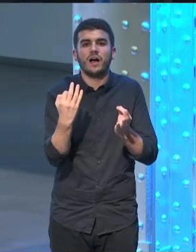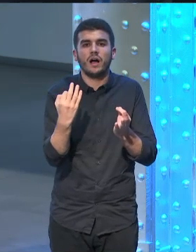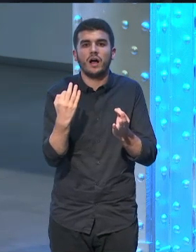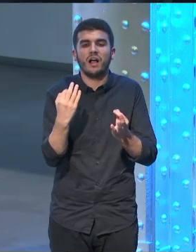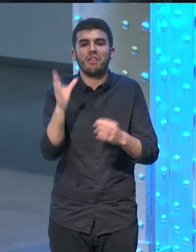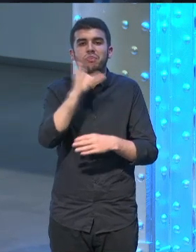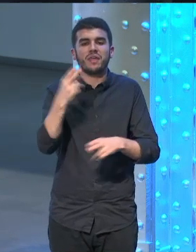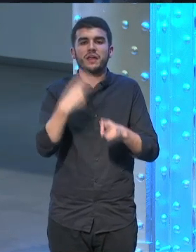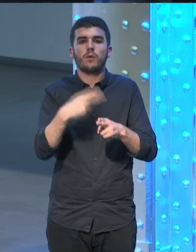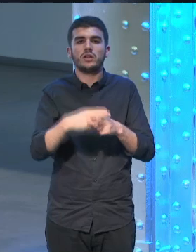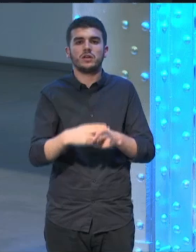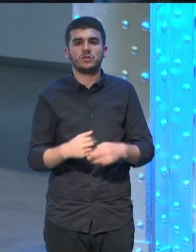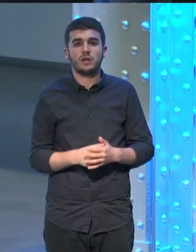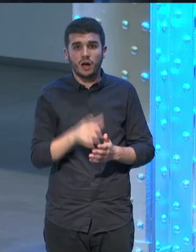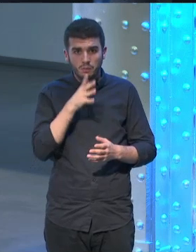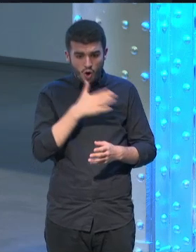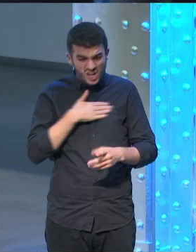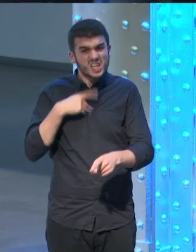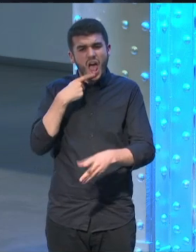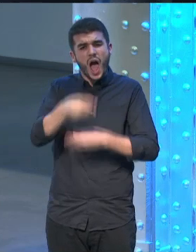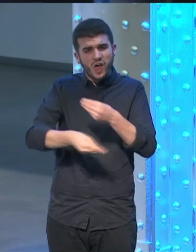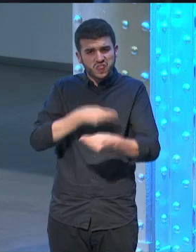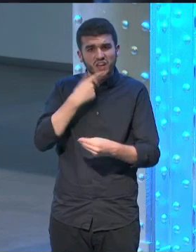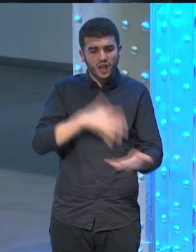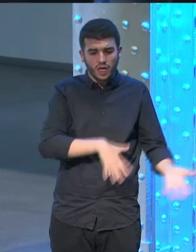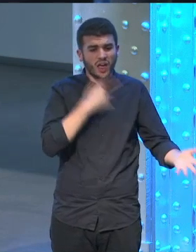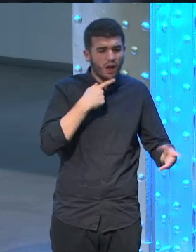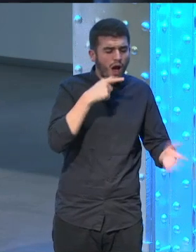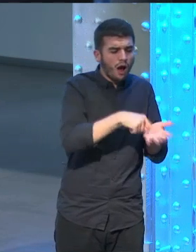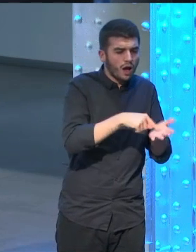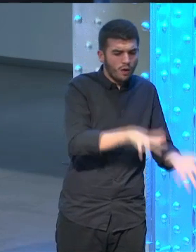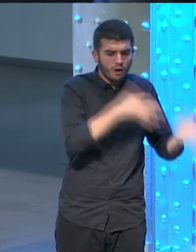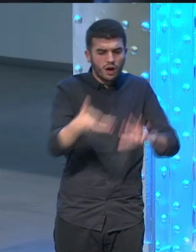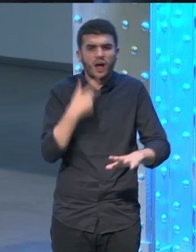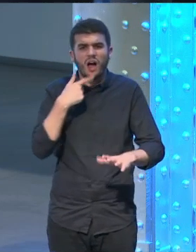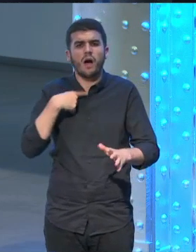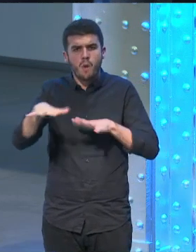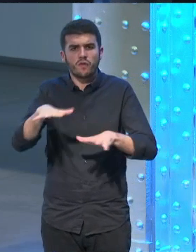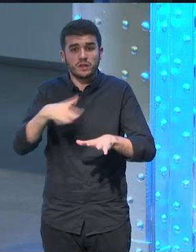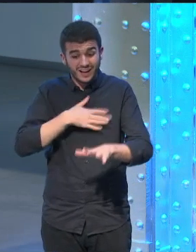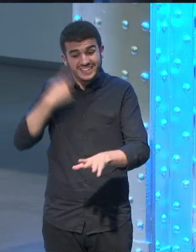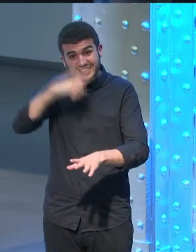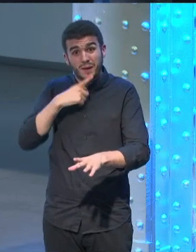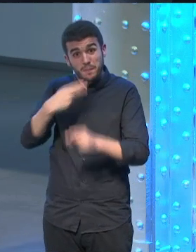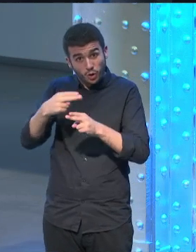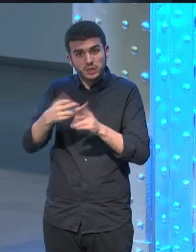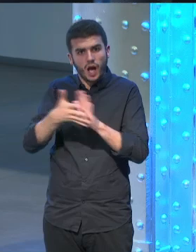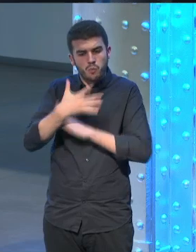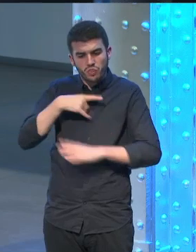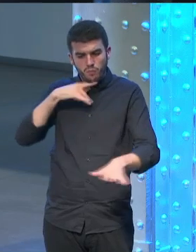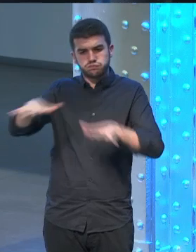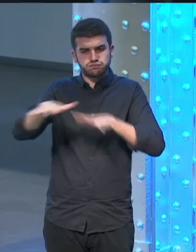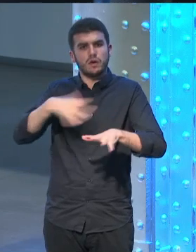Ciencias políticas, porque quiere hacer algo y sabe que es desde ahí, desde lo puede conseguir. Mientras tanto, mientras es una